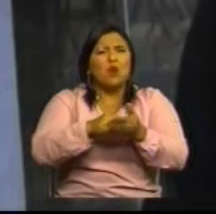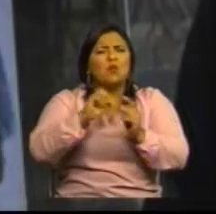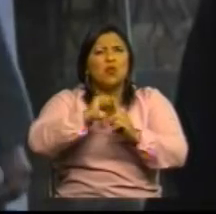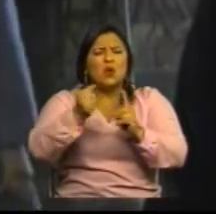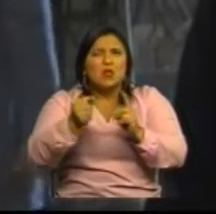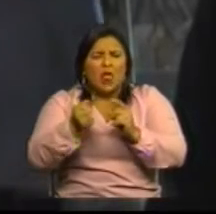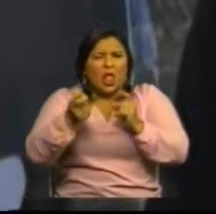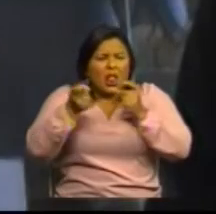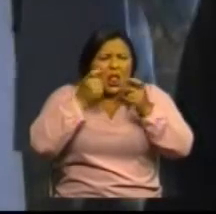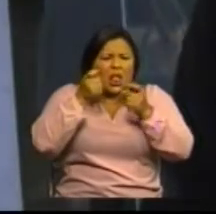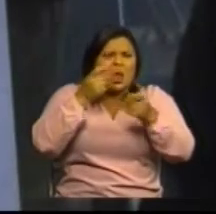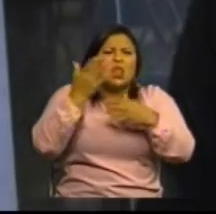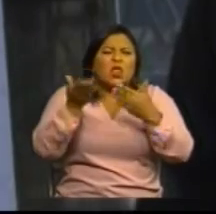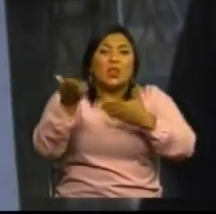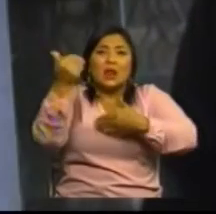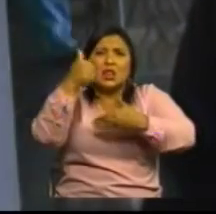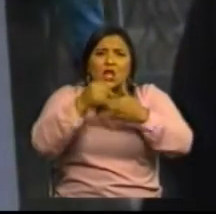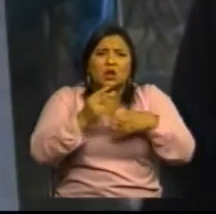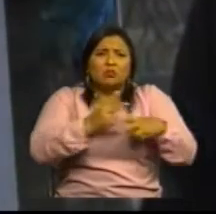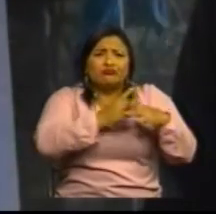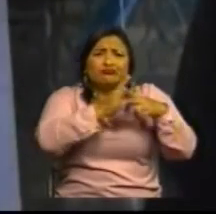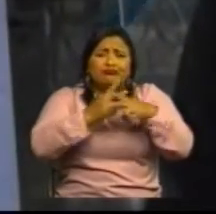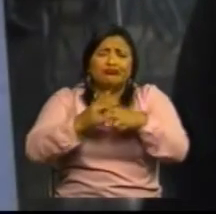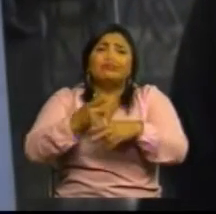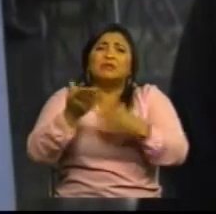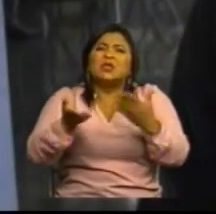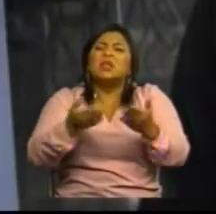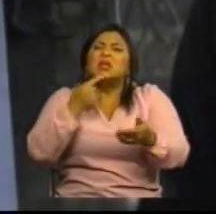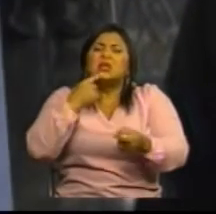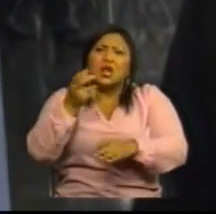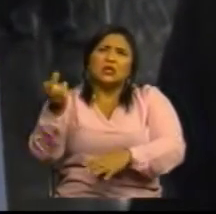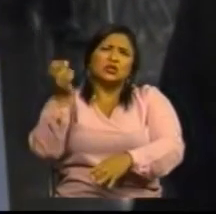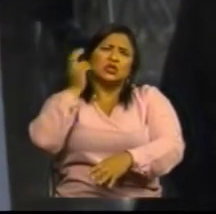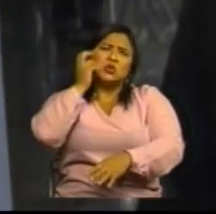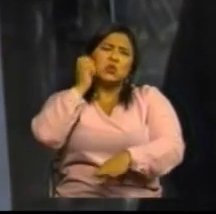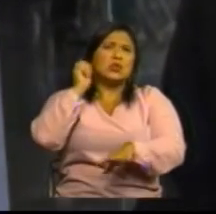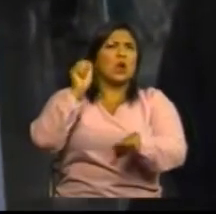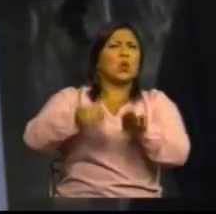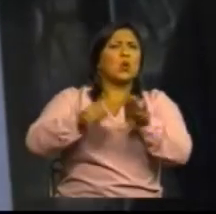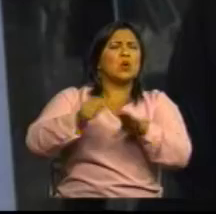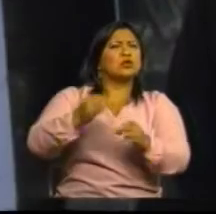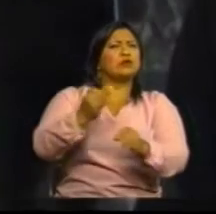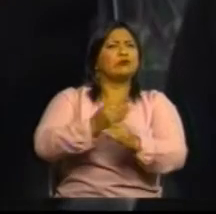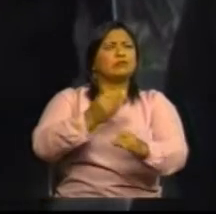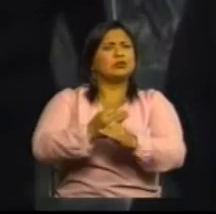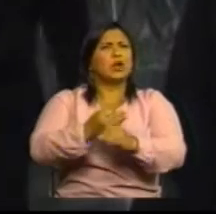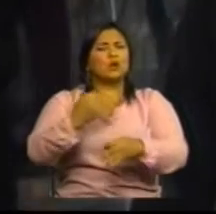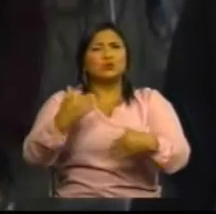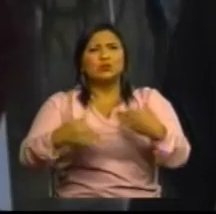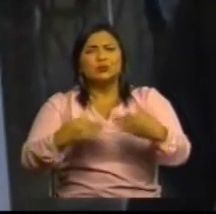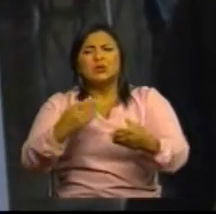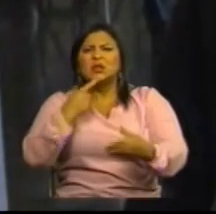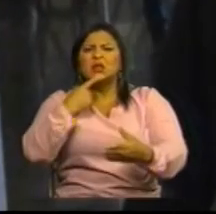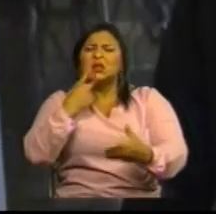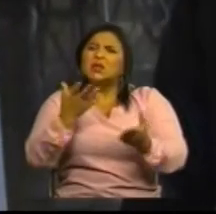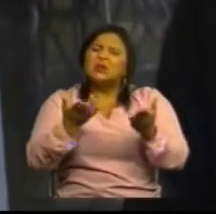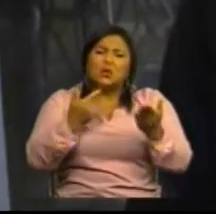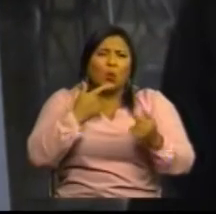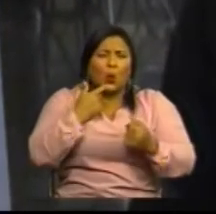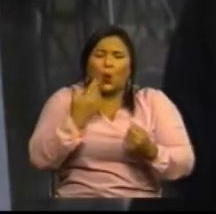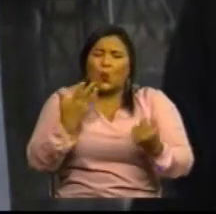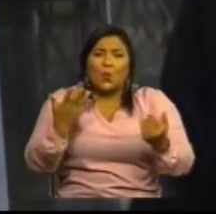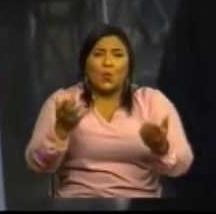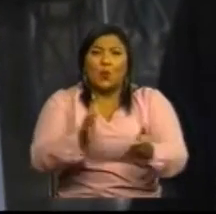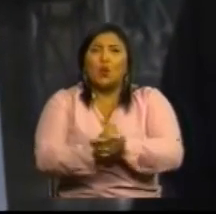espionaje interno dentro del Consejo de la Judicatura, de que se les escucha a los jueces, a los funcionarios judiciales, de que hay interferencia